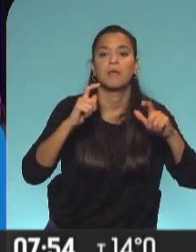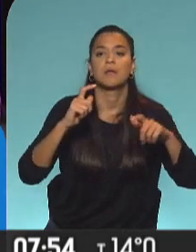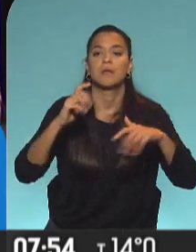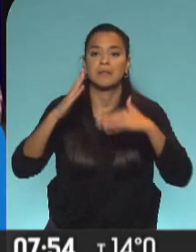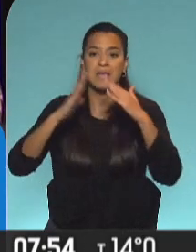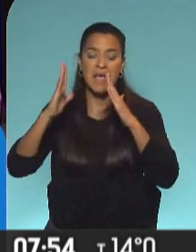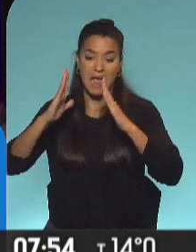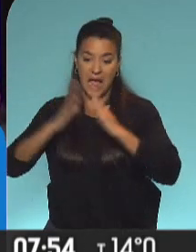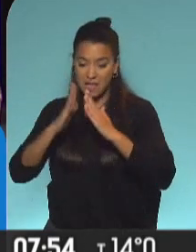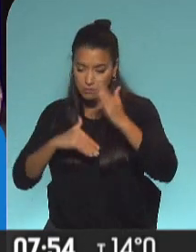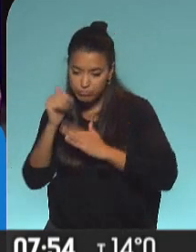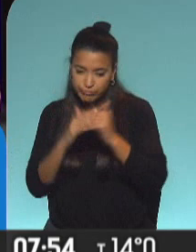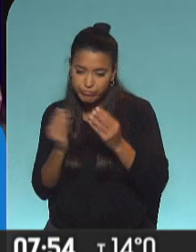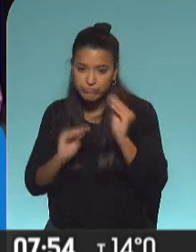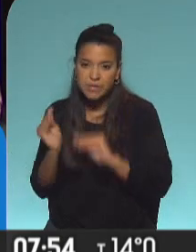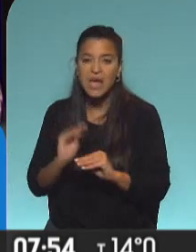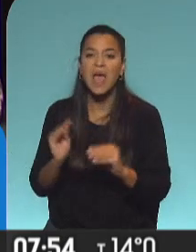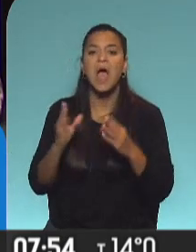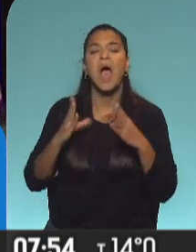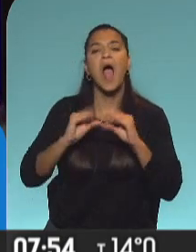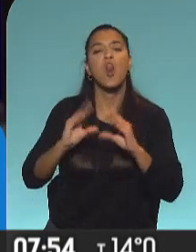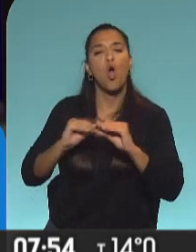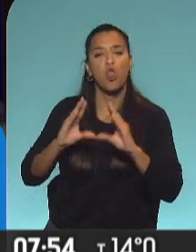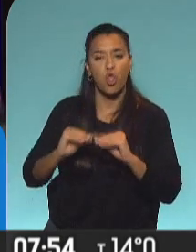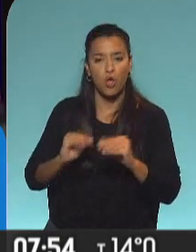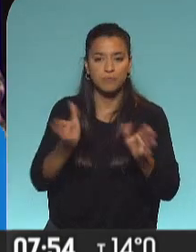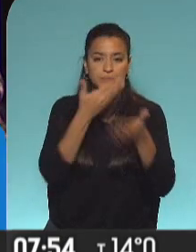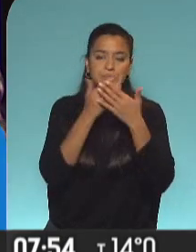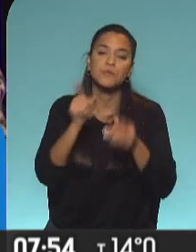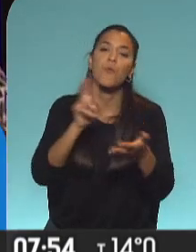sean de algodón, preferentemente, no de telas sintéticas. Así que estas serían las novedades.